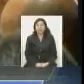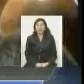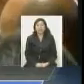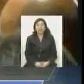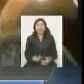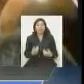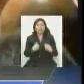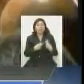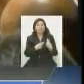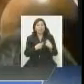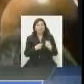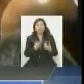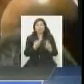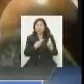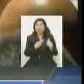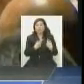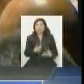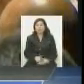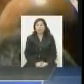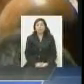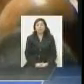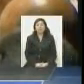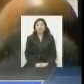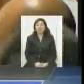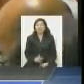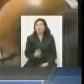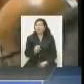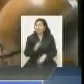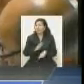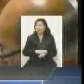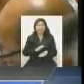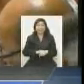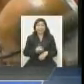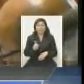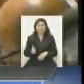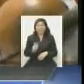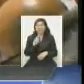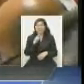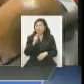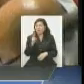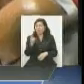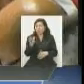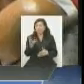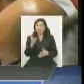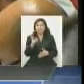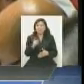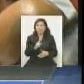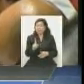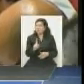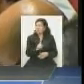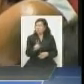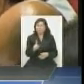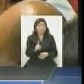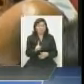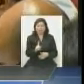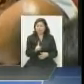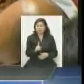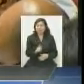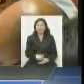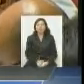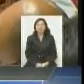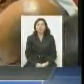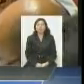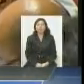autoridad responsable asume su responsabilidad, no echando la culpa, diciendo que son delincuentes, ladrones, rateros, no. En segundo